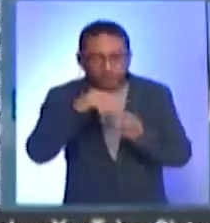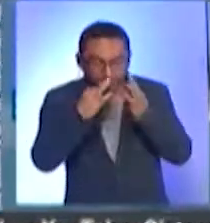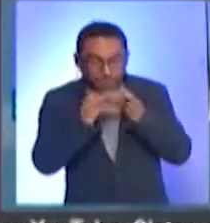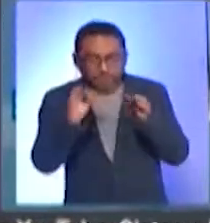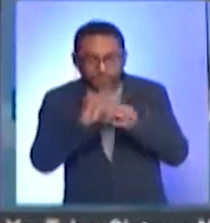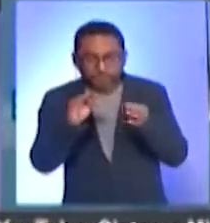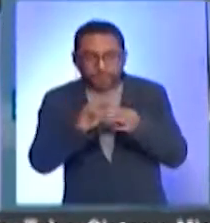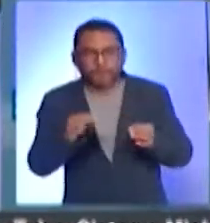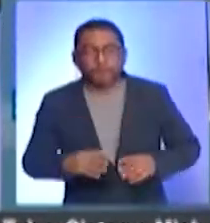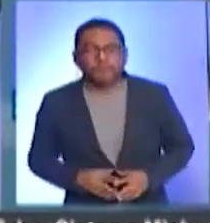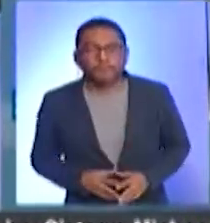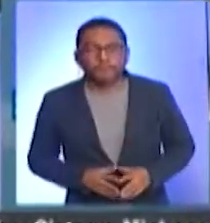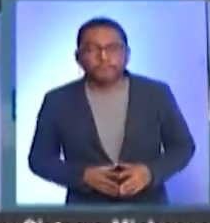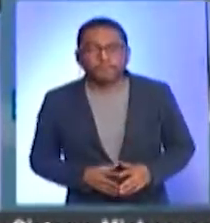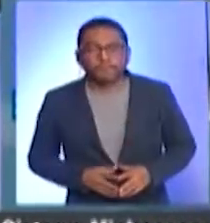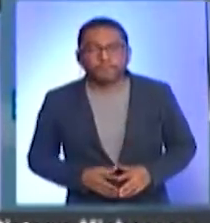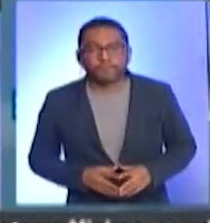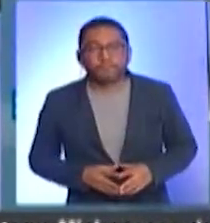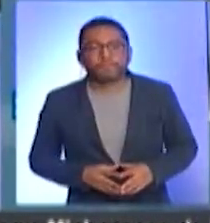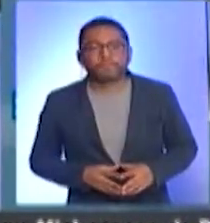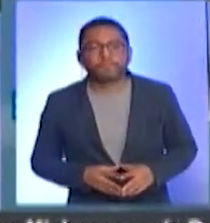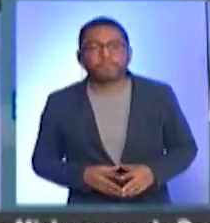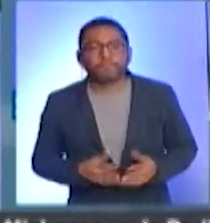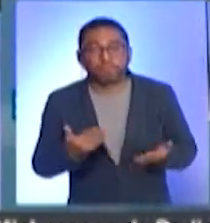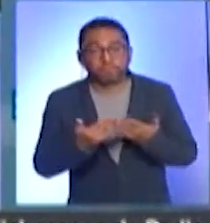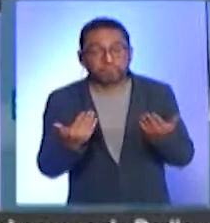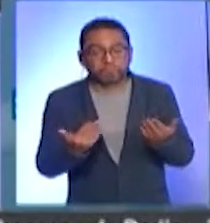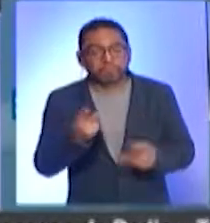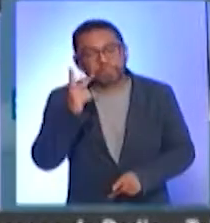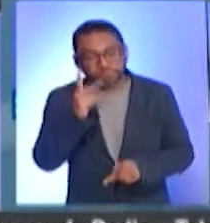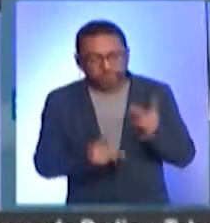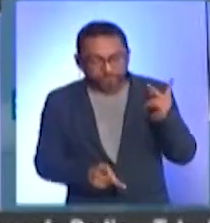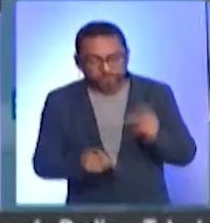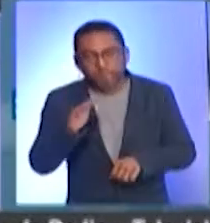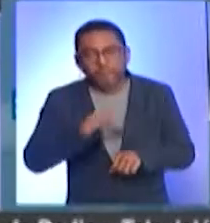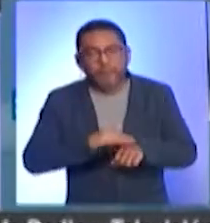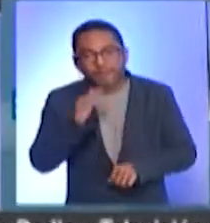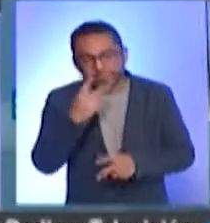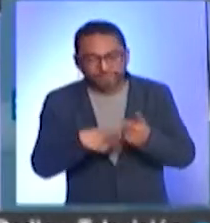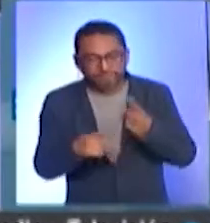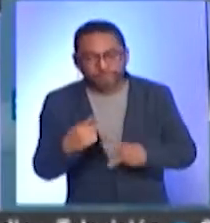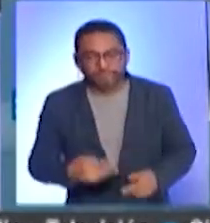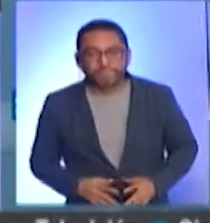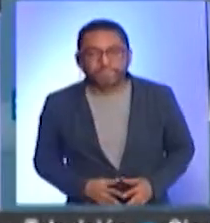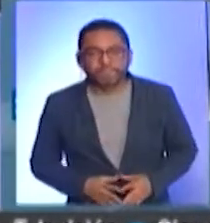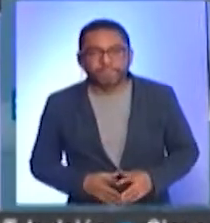noticias hacemos una pausa regresamos con más